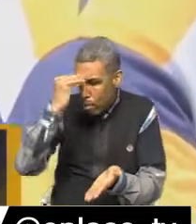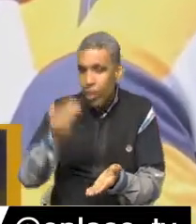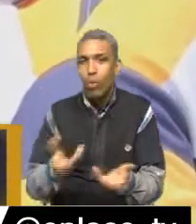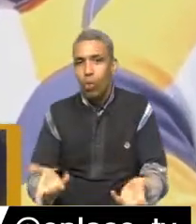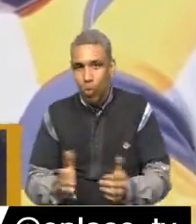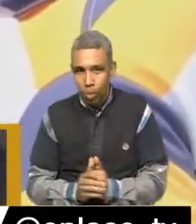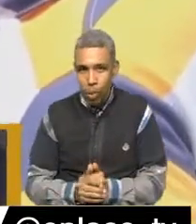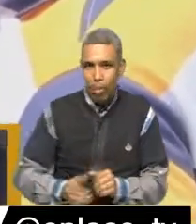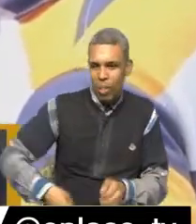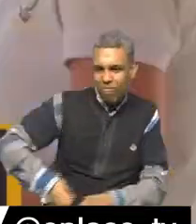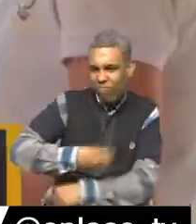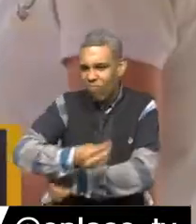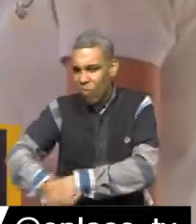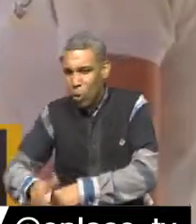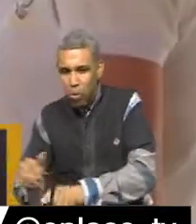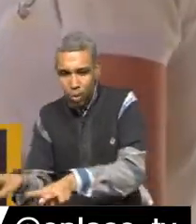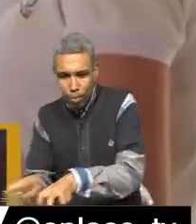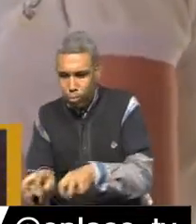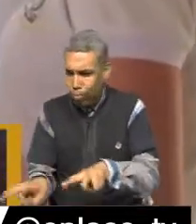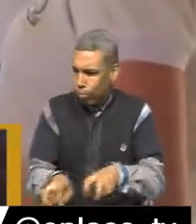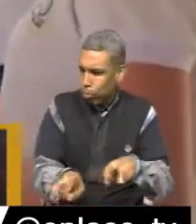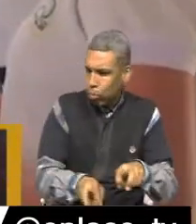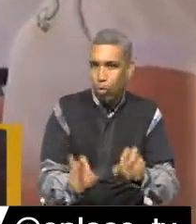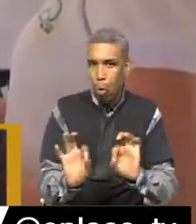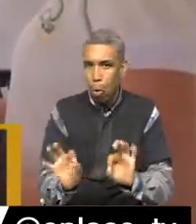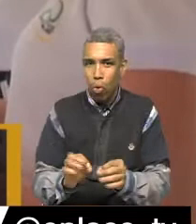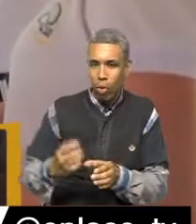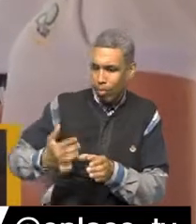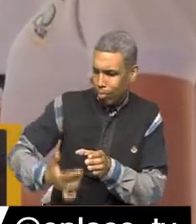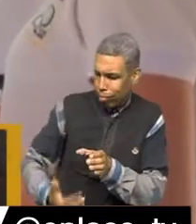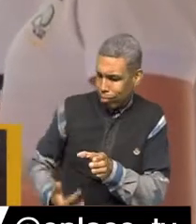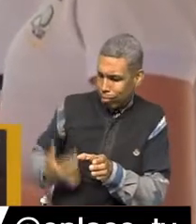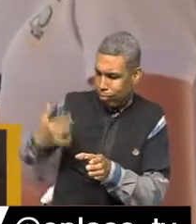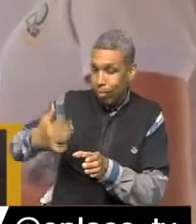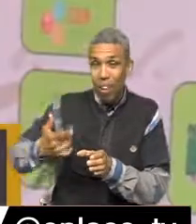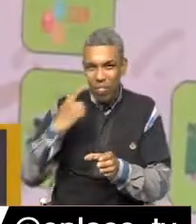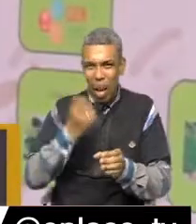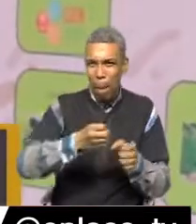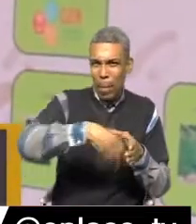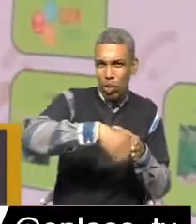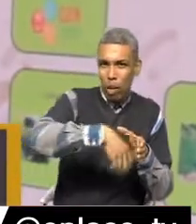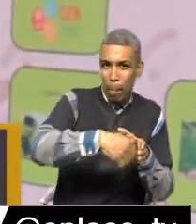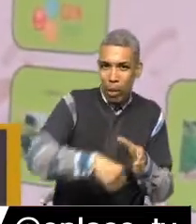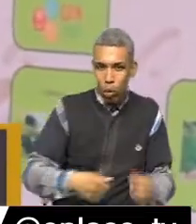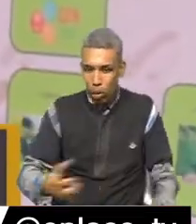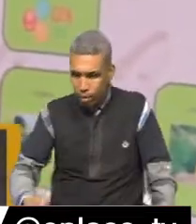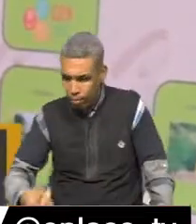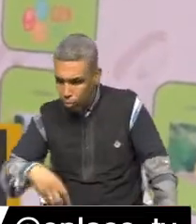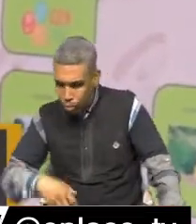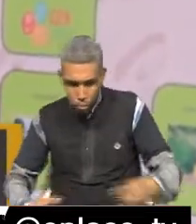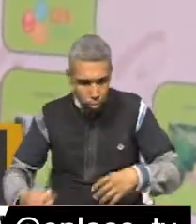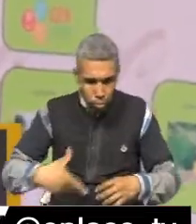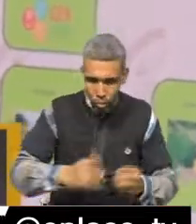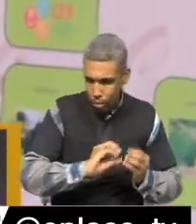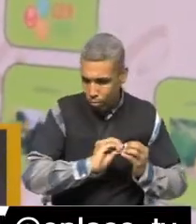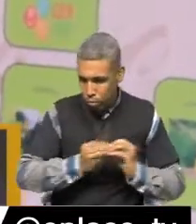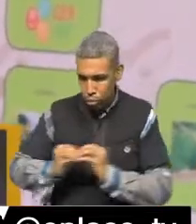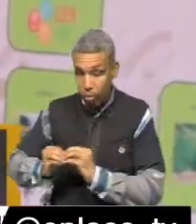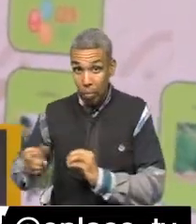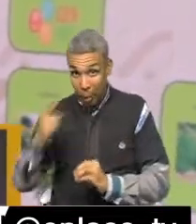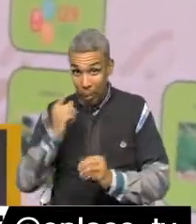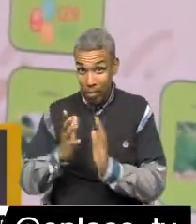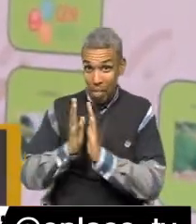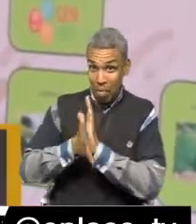son especialistas en reutilización de materiales plásticos. Principalmente lo que comenzamos a germinar fue pepino,